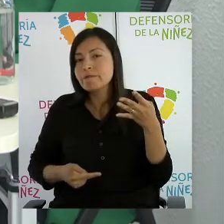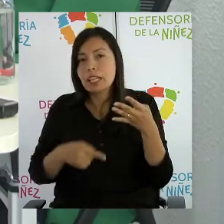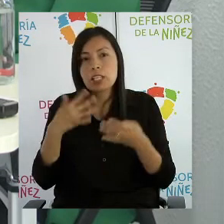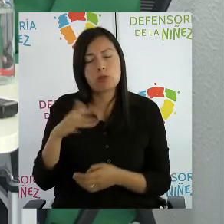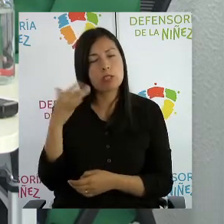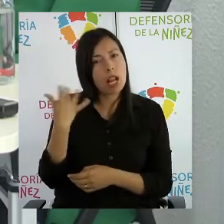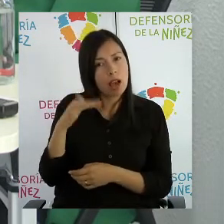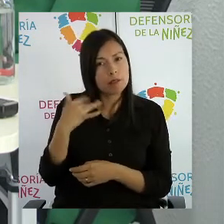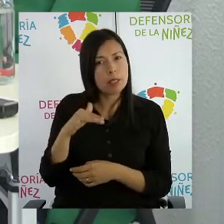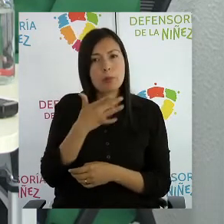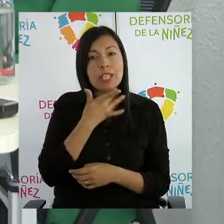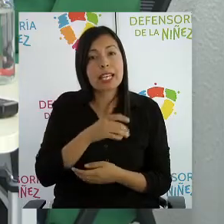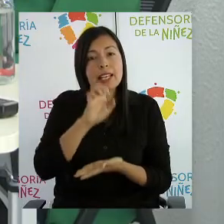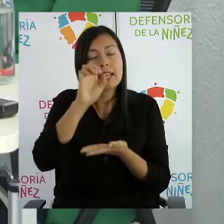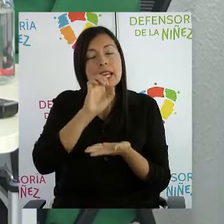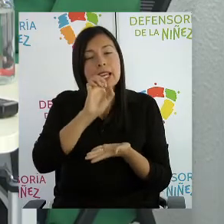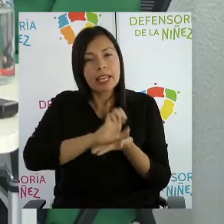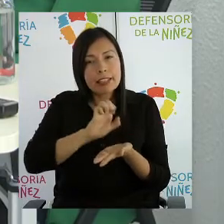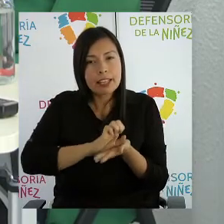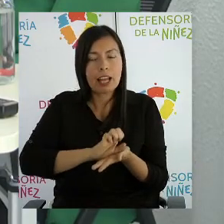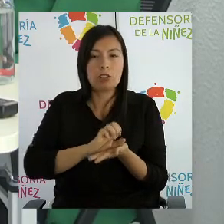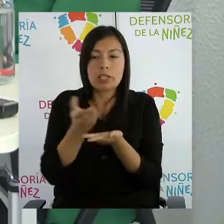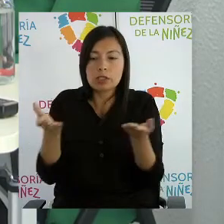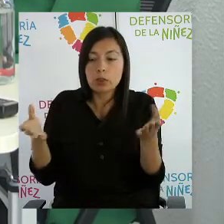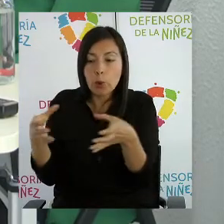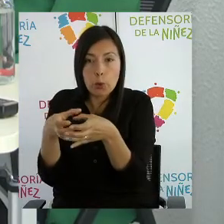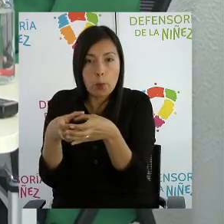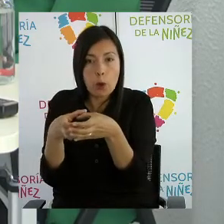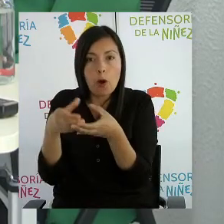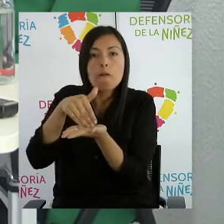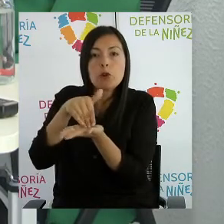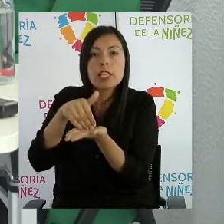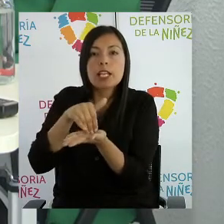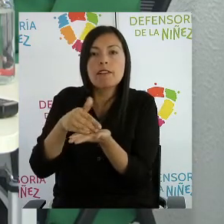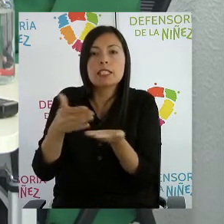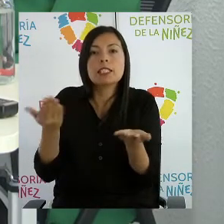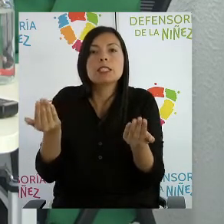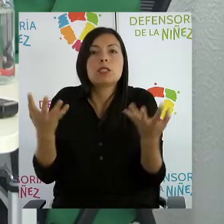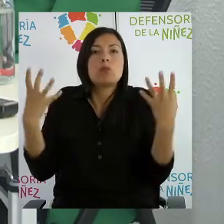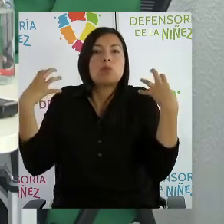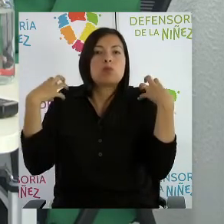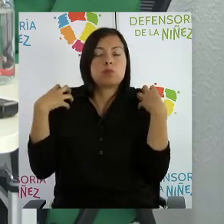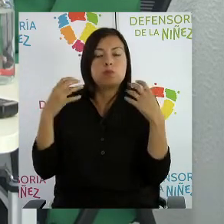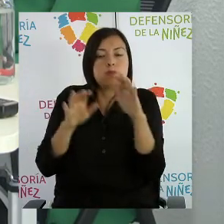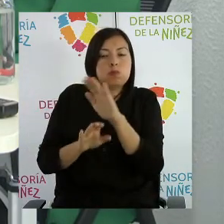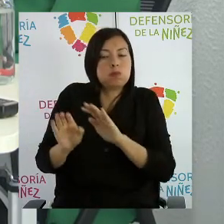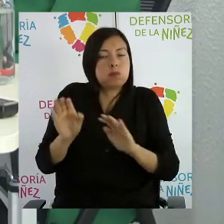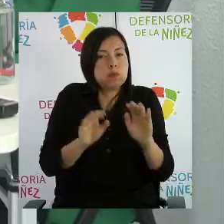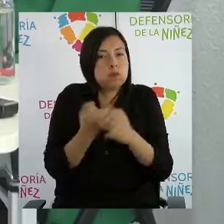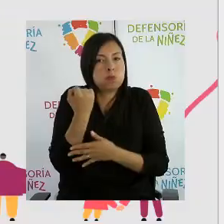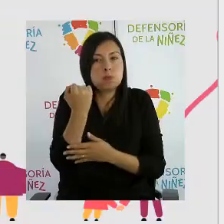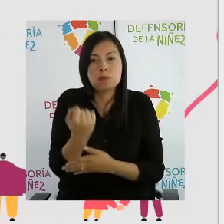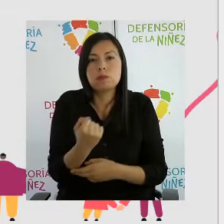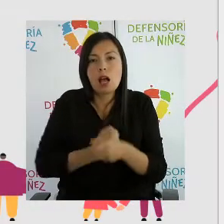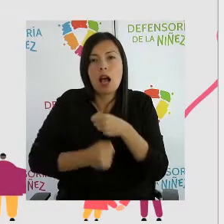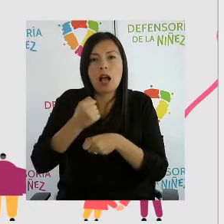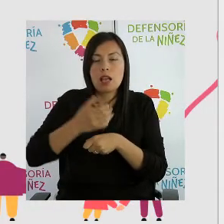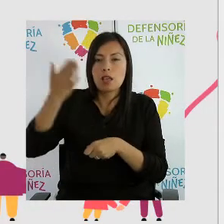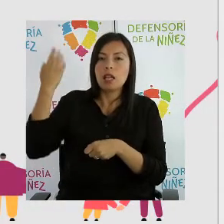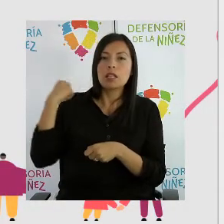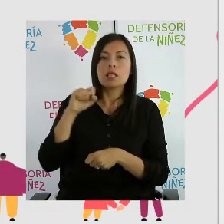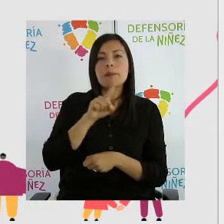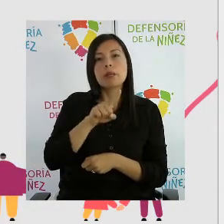si consideramos que el Estado, respecto de grupos especialmente vulnerables, tiene un deber de protección reforzada, mismo que ha adquirido desde el año 90 al momento